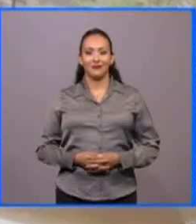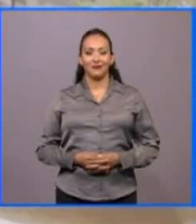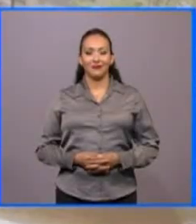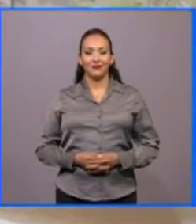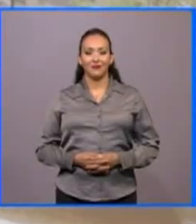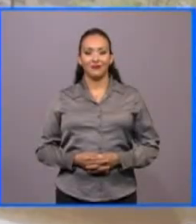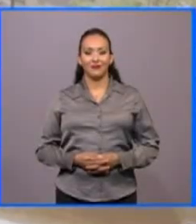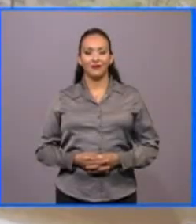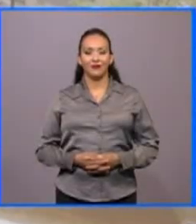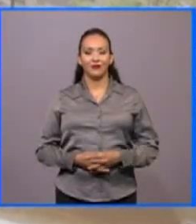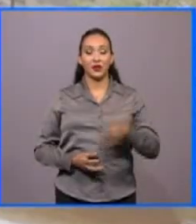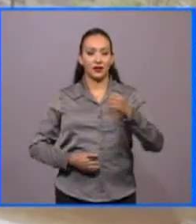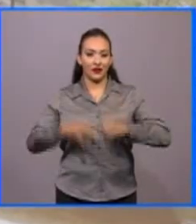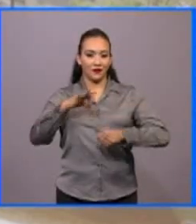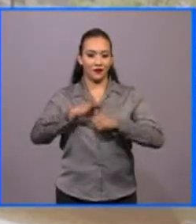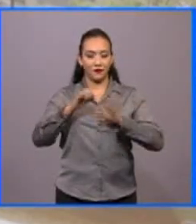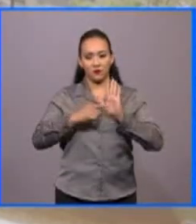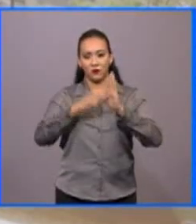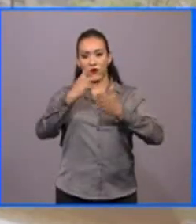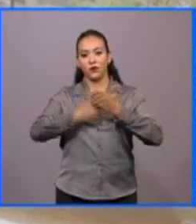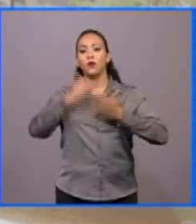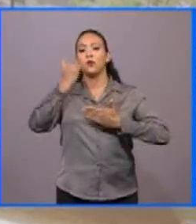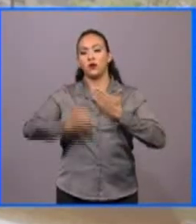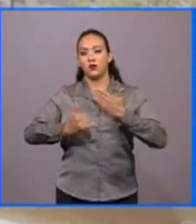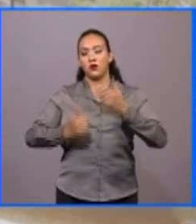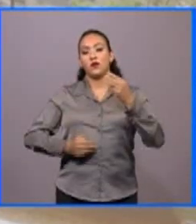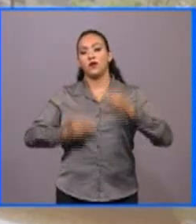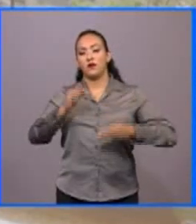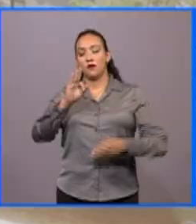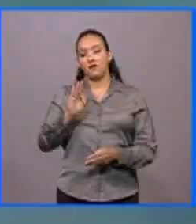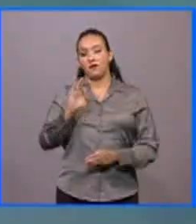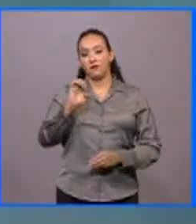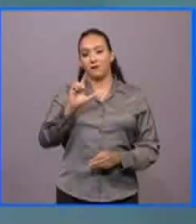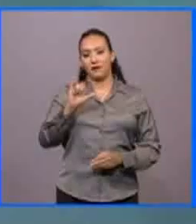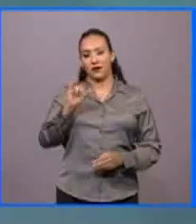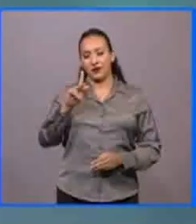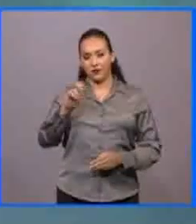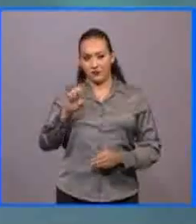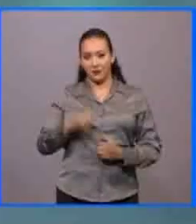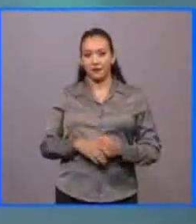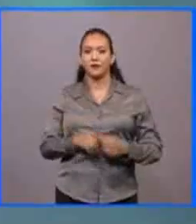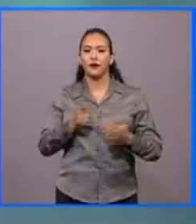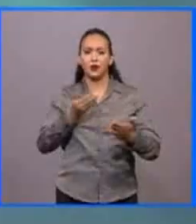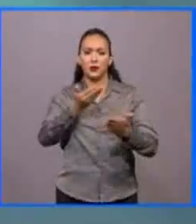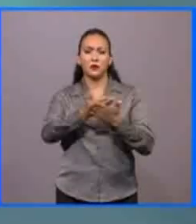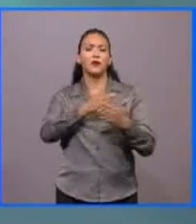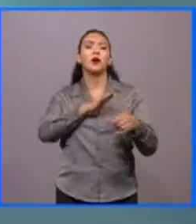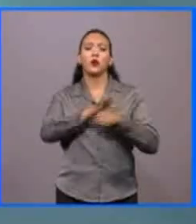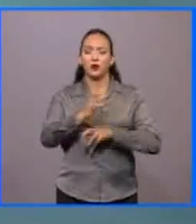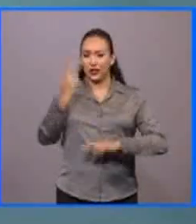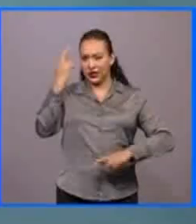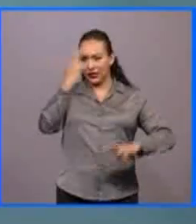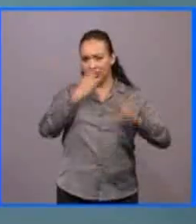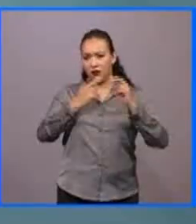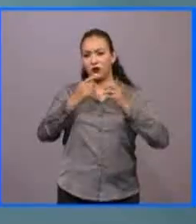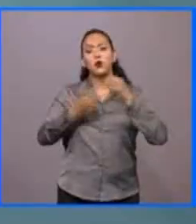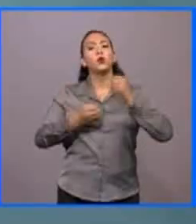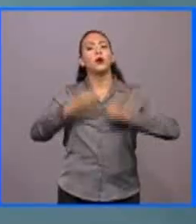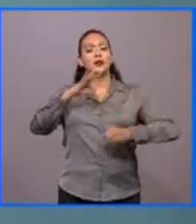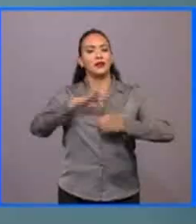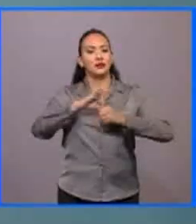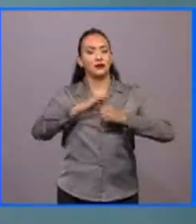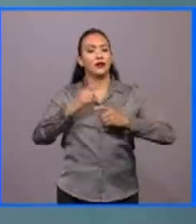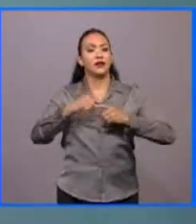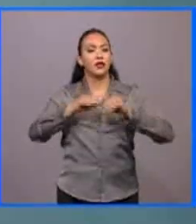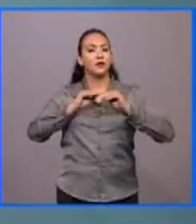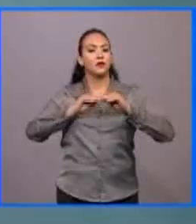El Tribunal Electoral dio a conocer el proyecto del magistrado Felipe de la Mata Pizaña, con el que propone resolver el juicio electoral